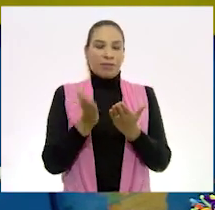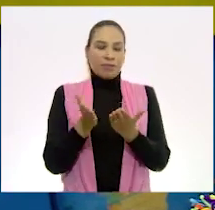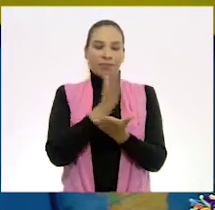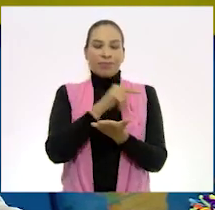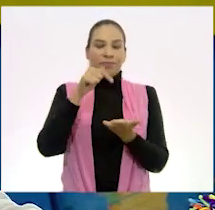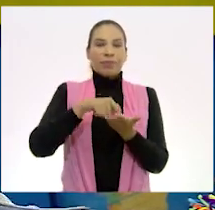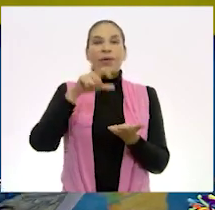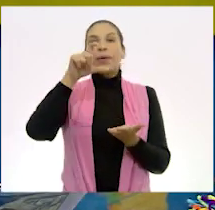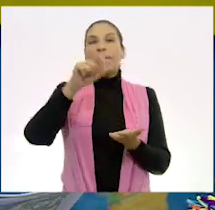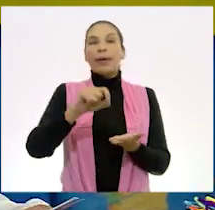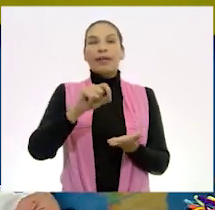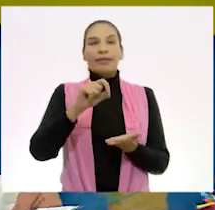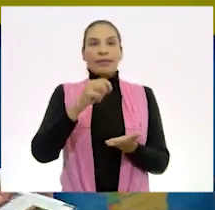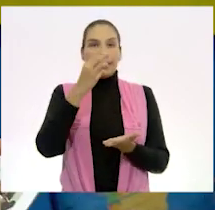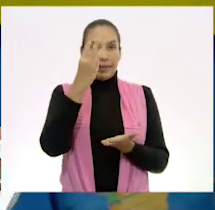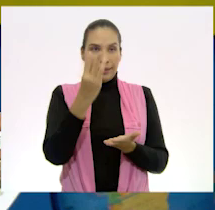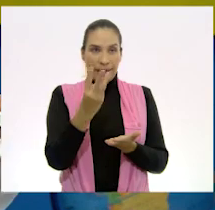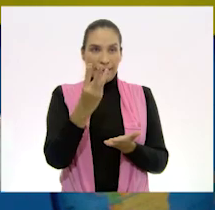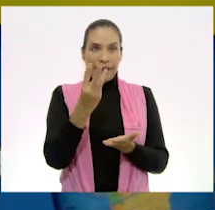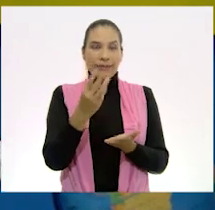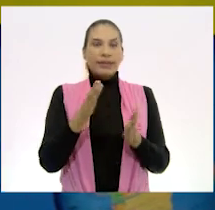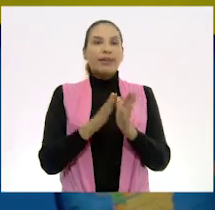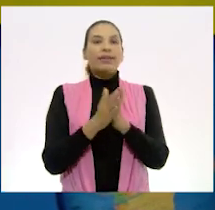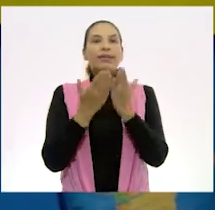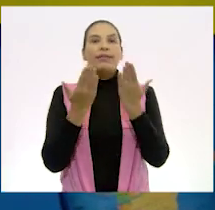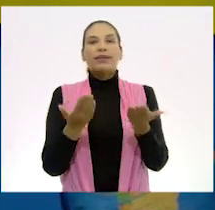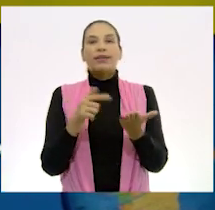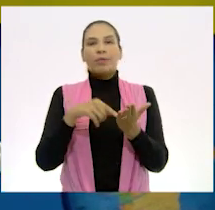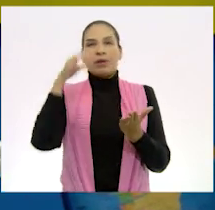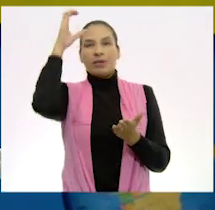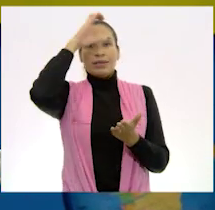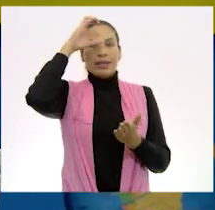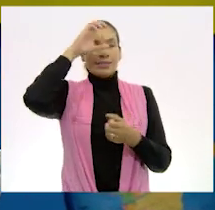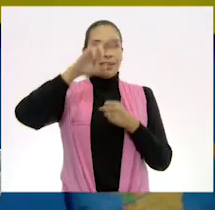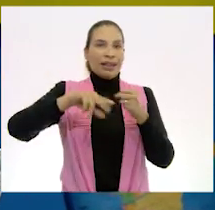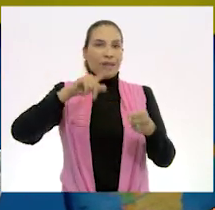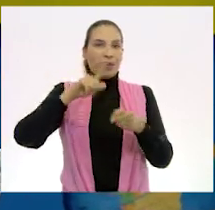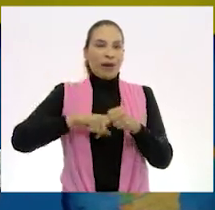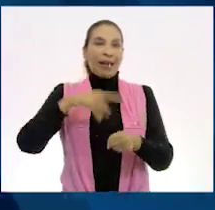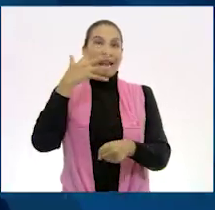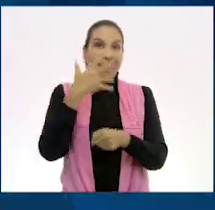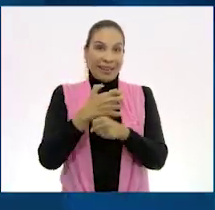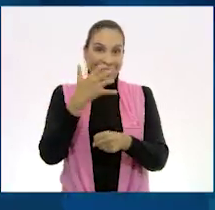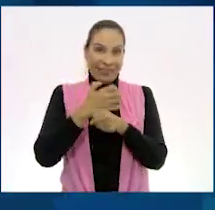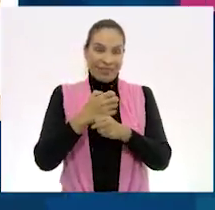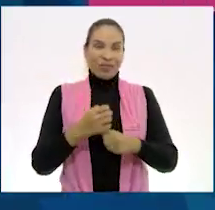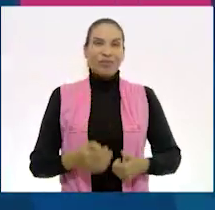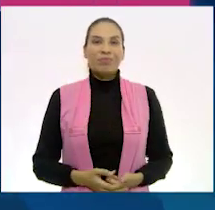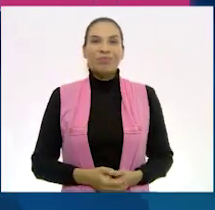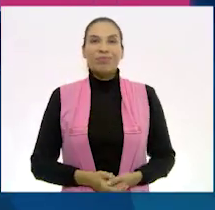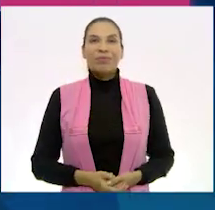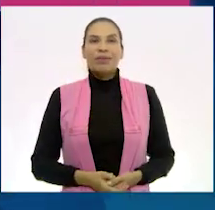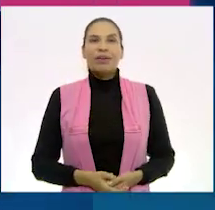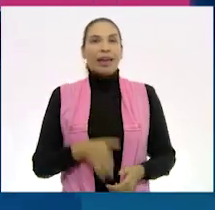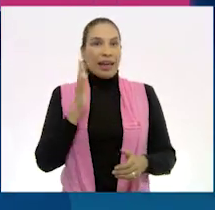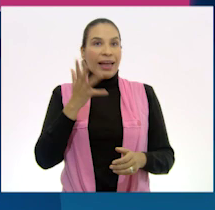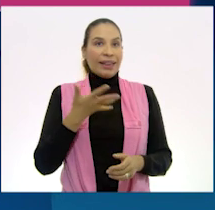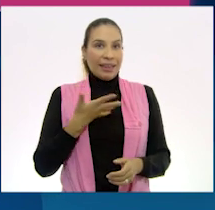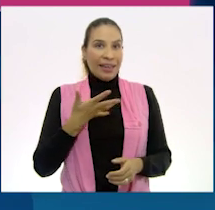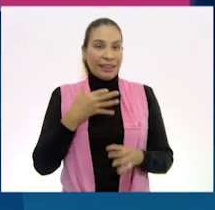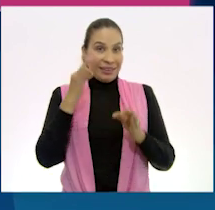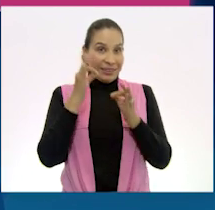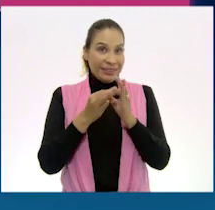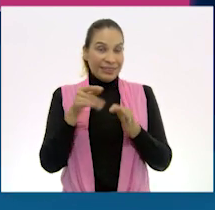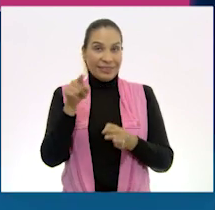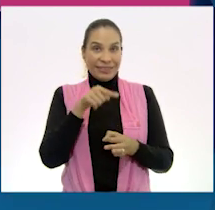página 23 de tu libro de Ciencias Naturales de quinto grado. ¿Ya lo tienes a la